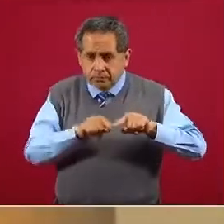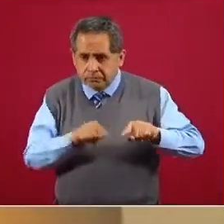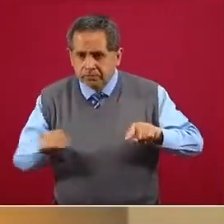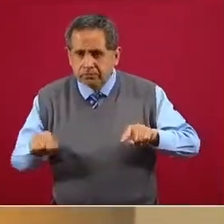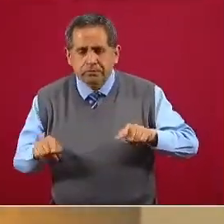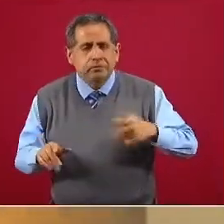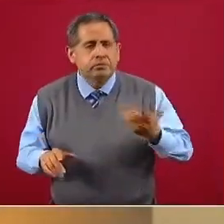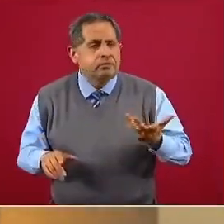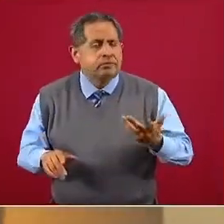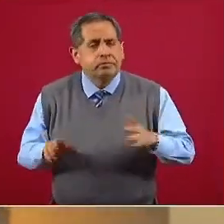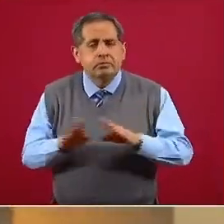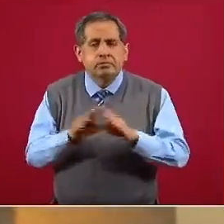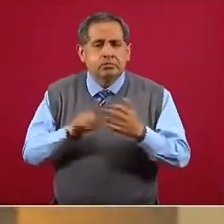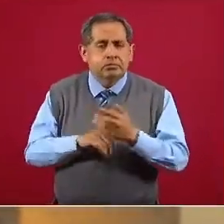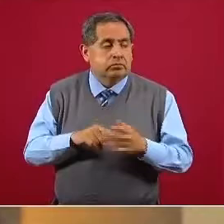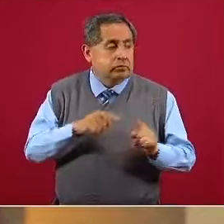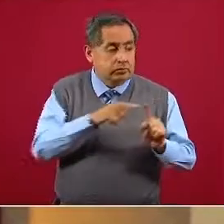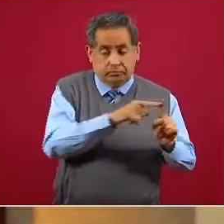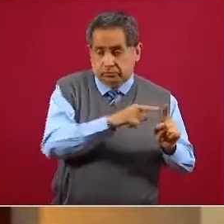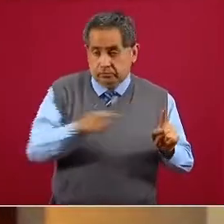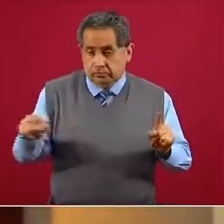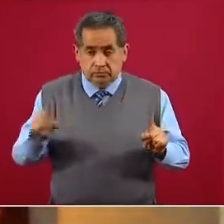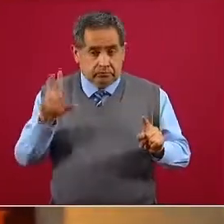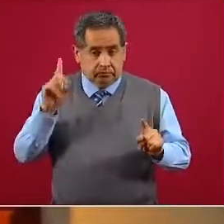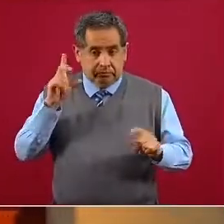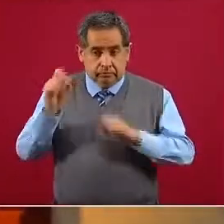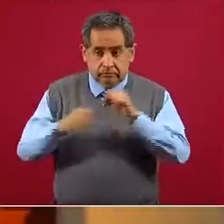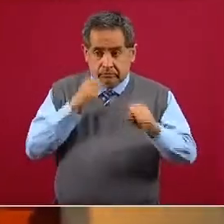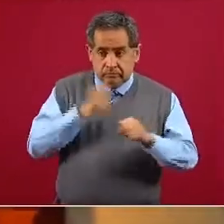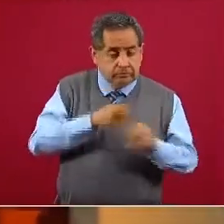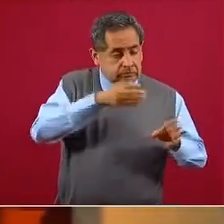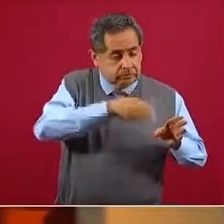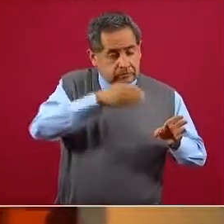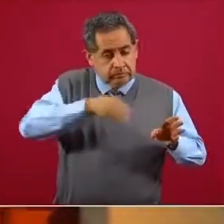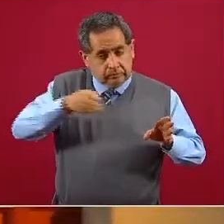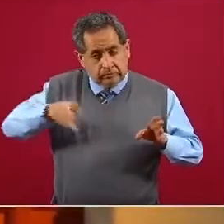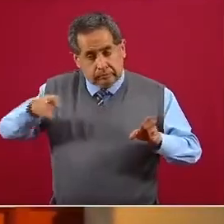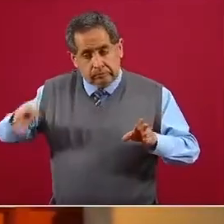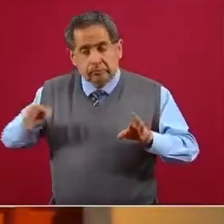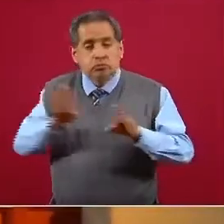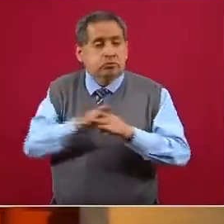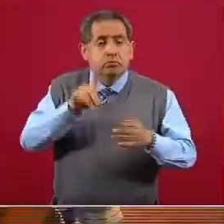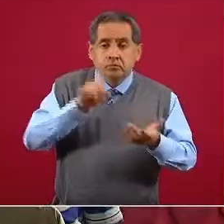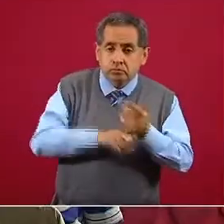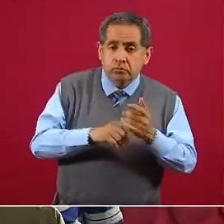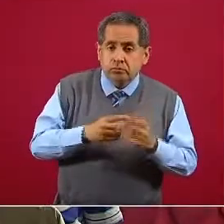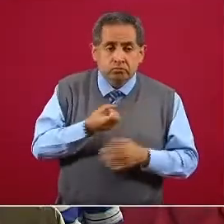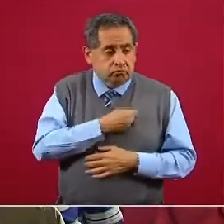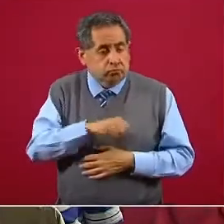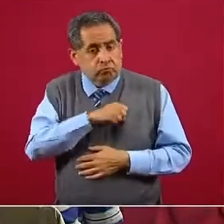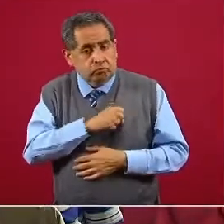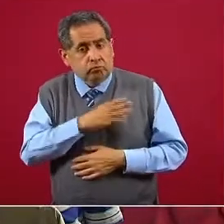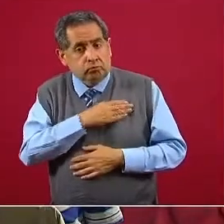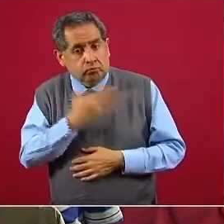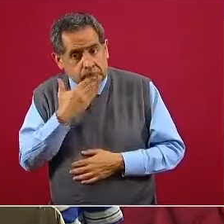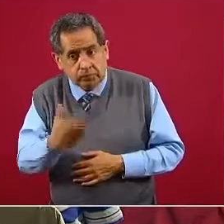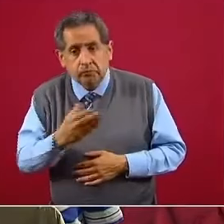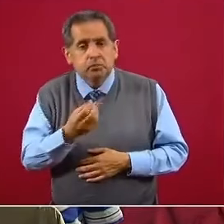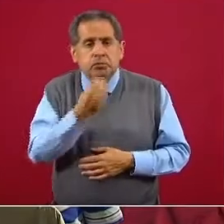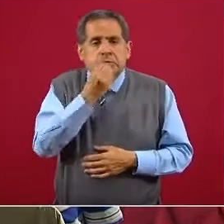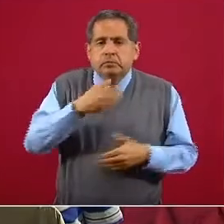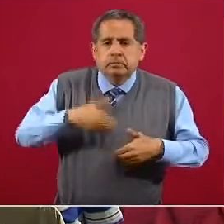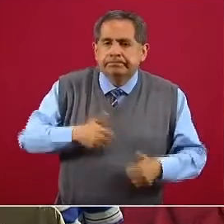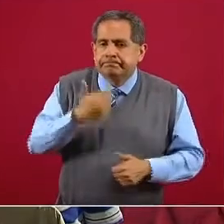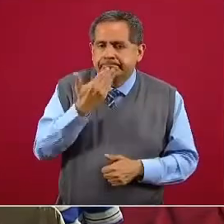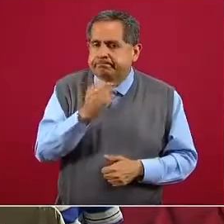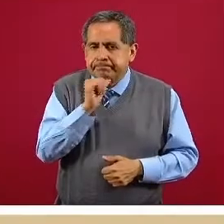de 30 años, cómo se ha comportado su estado de nutrición, ya sea por desnutrición, por diferentes